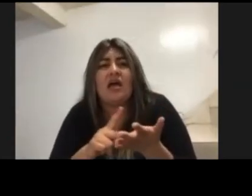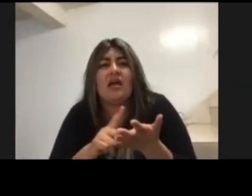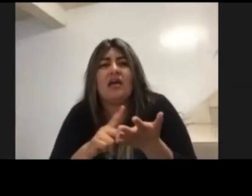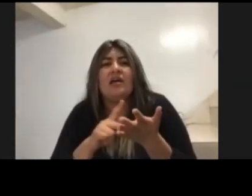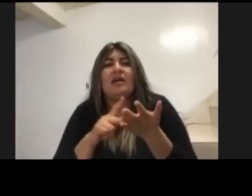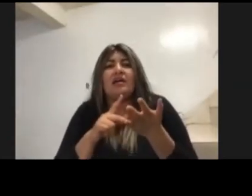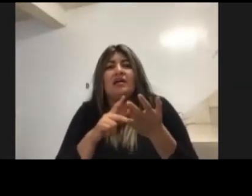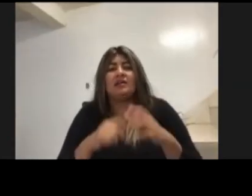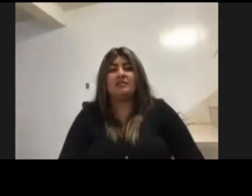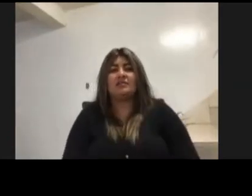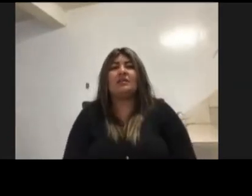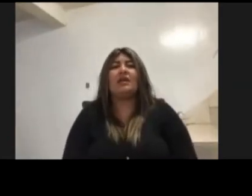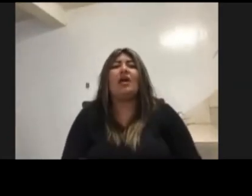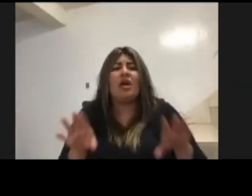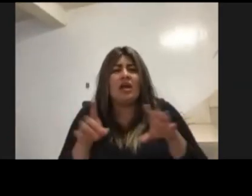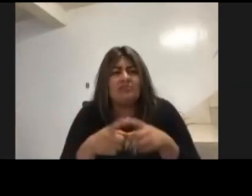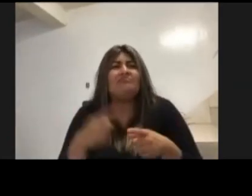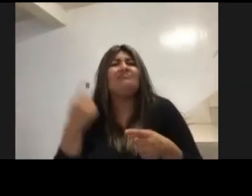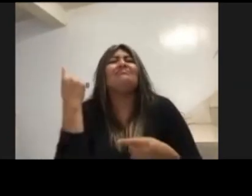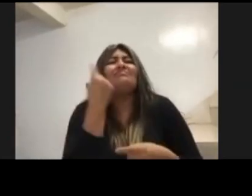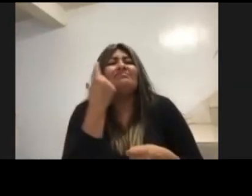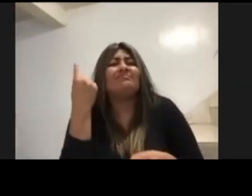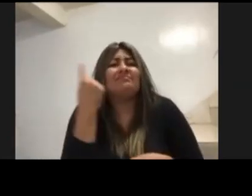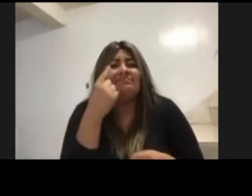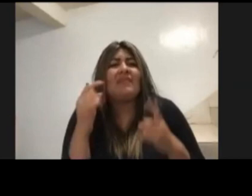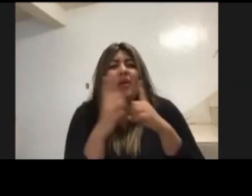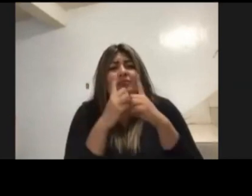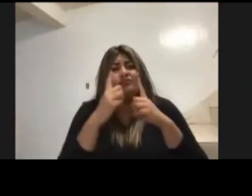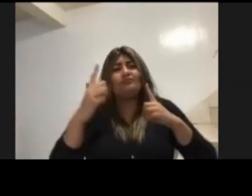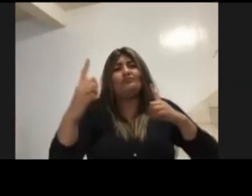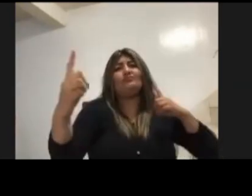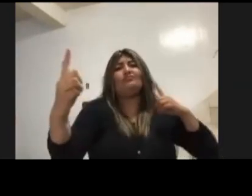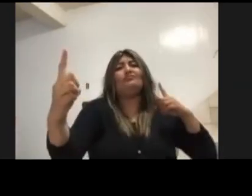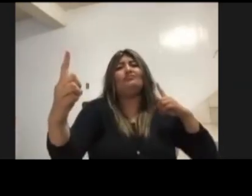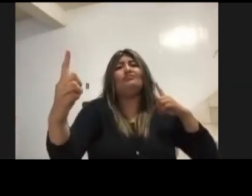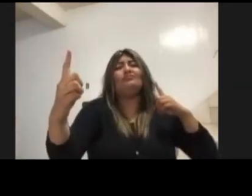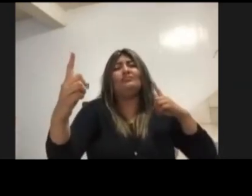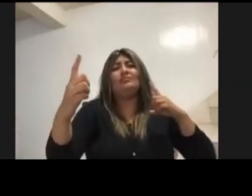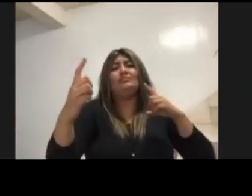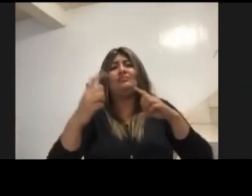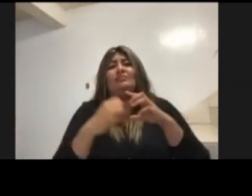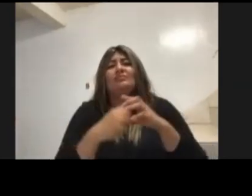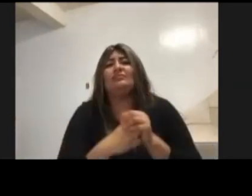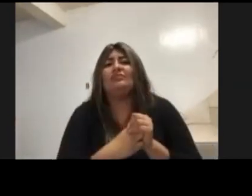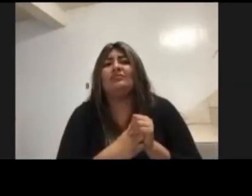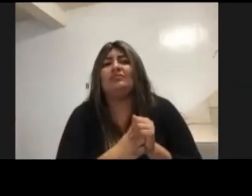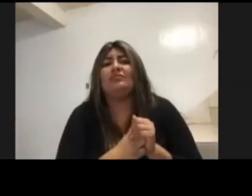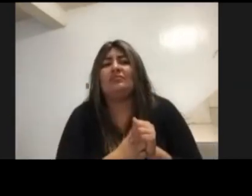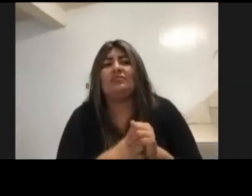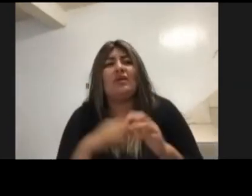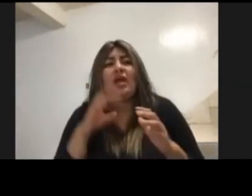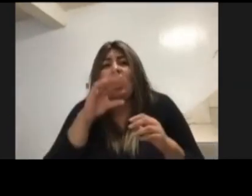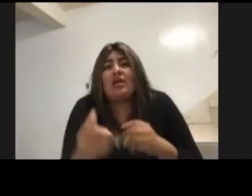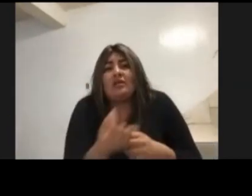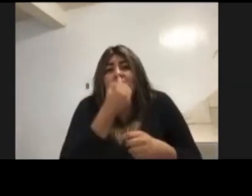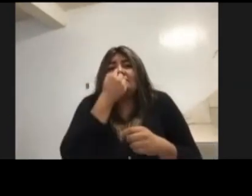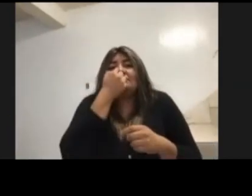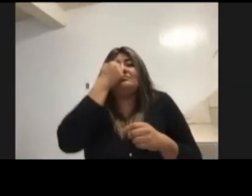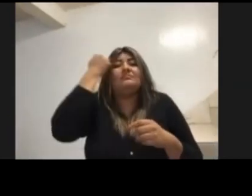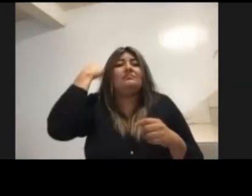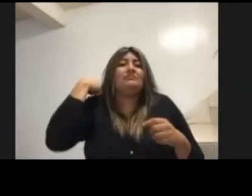cuidar? ¿Qué significa la sana distancia para que entonces el virus no entre a mis pulmones y no me